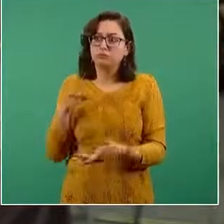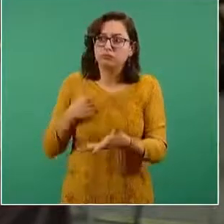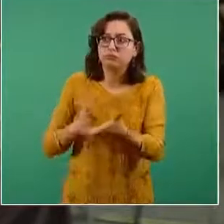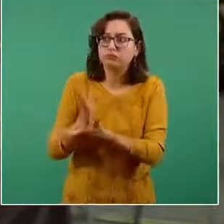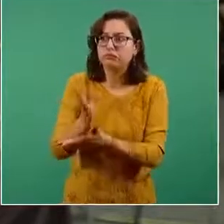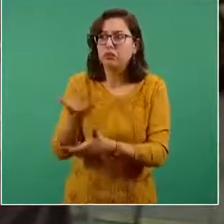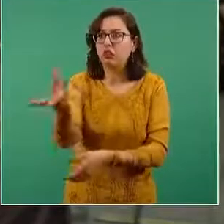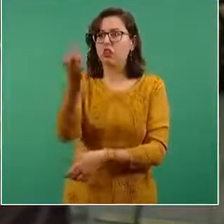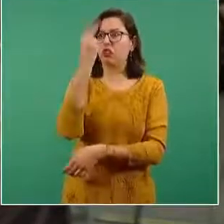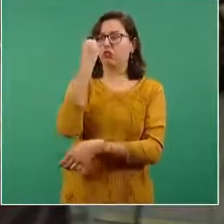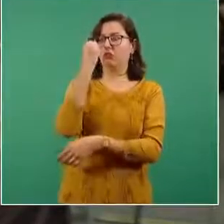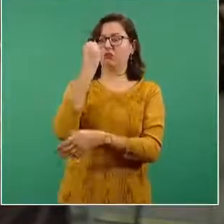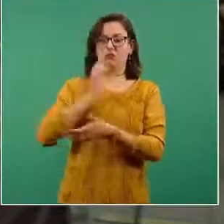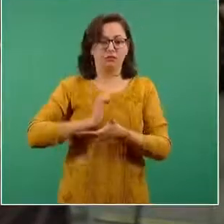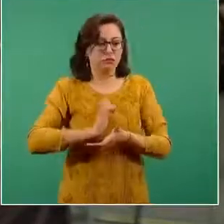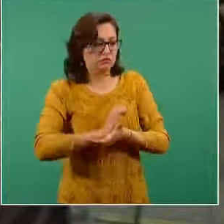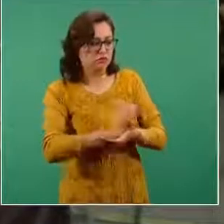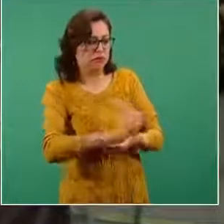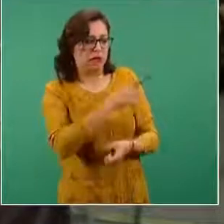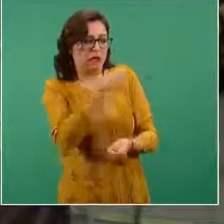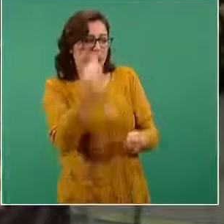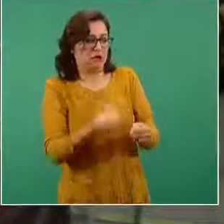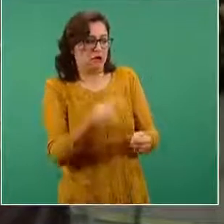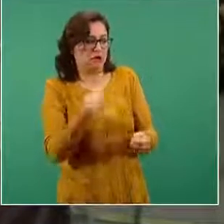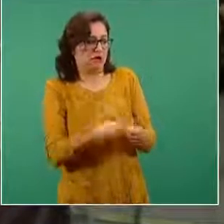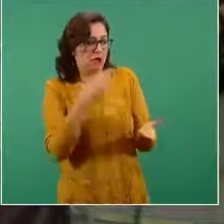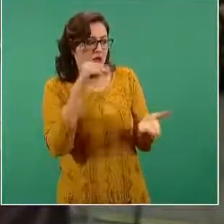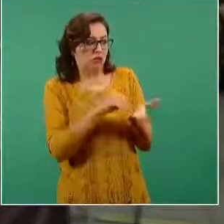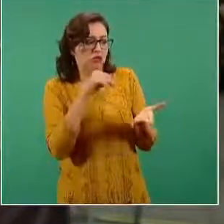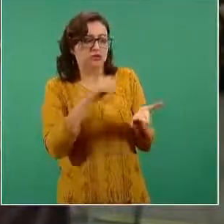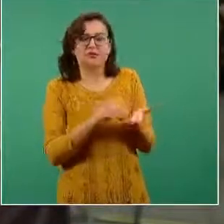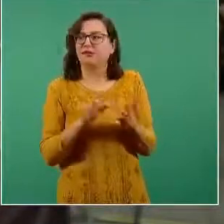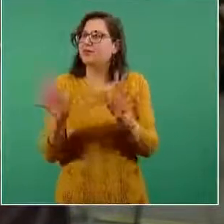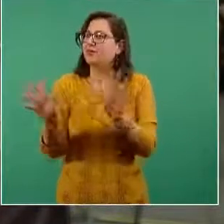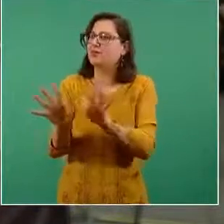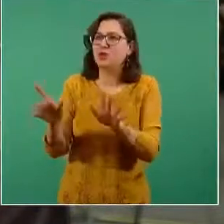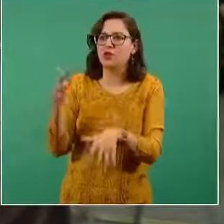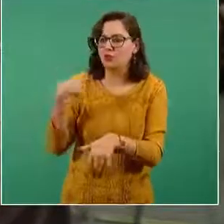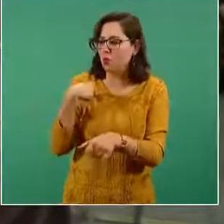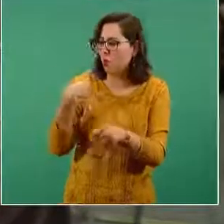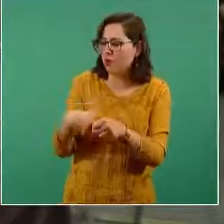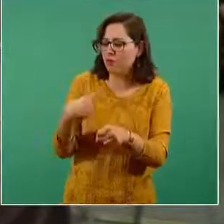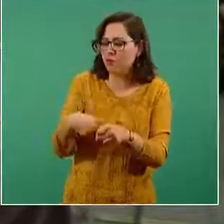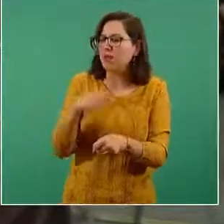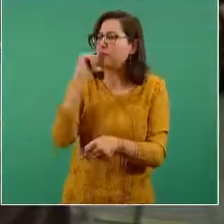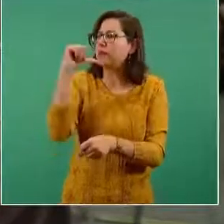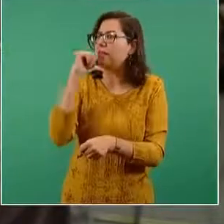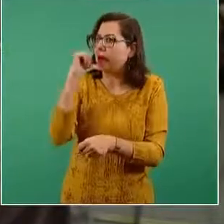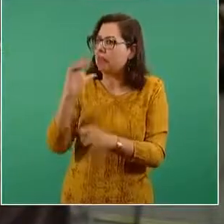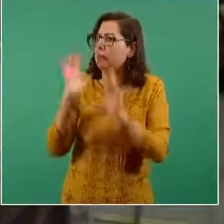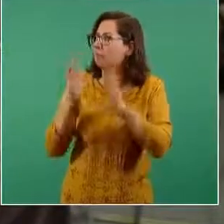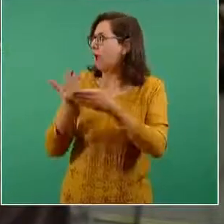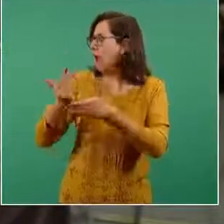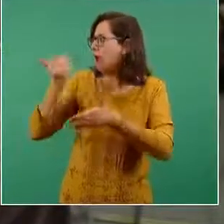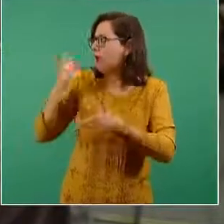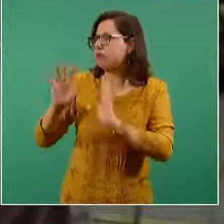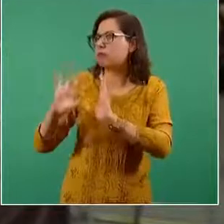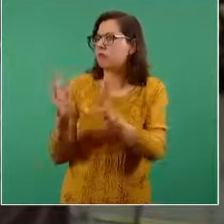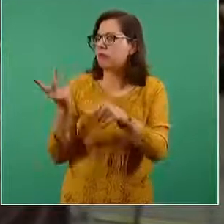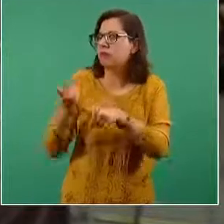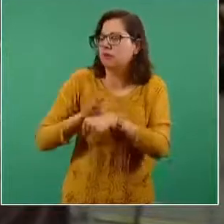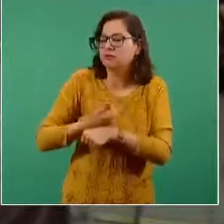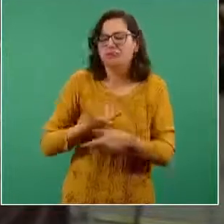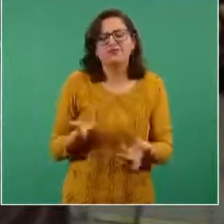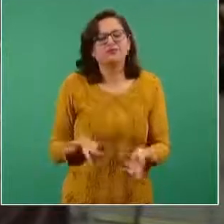agresiva y pensaron que tenía COVID-19 aun cuando la señora les explicó su estado. ¿Cuál sería la recomendación? Además